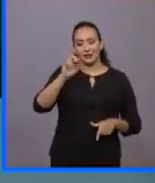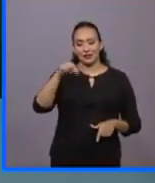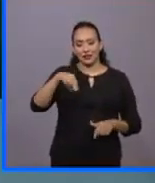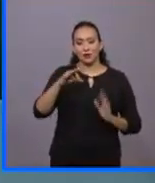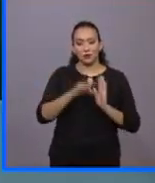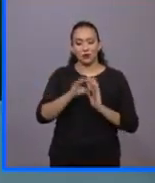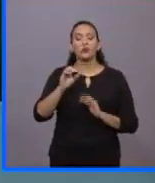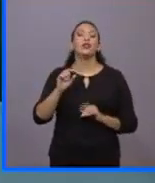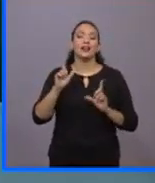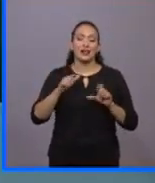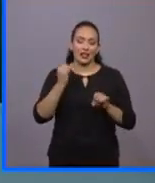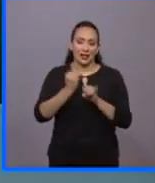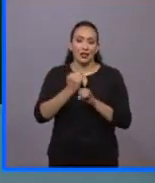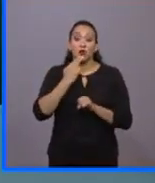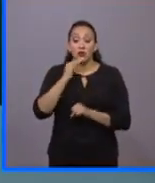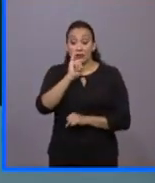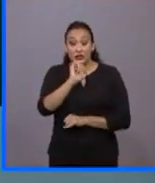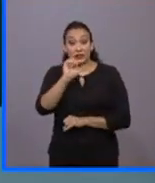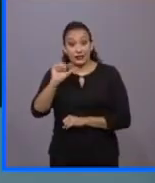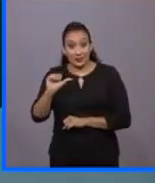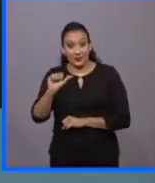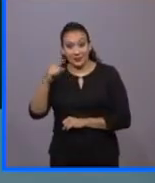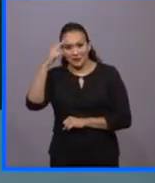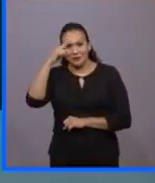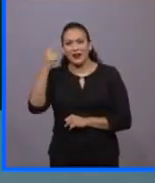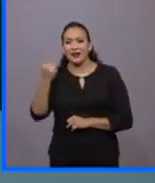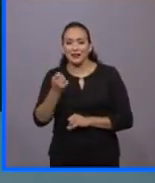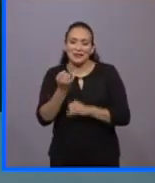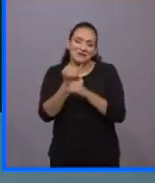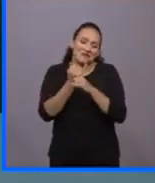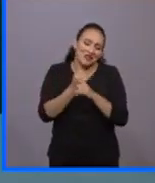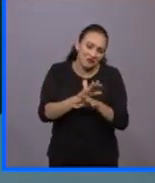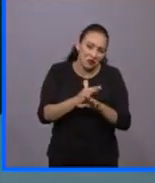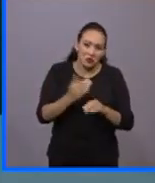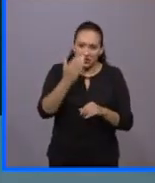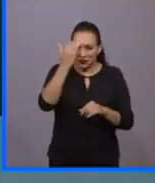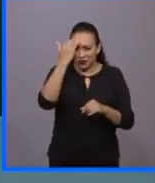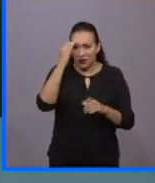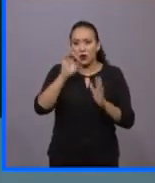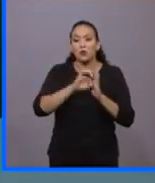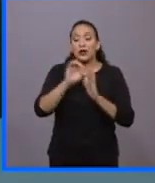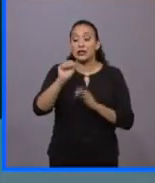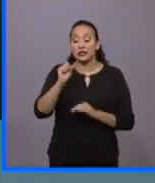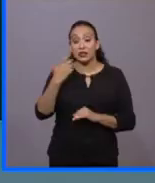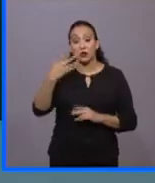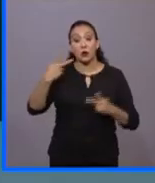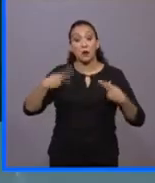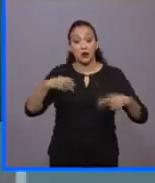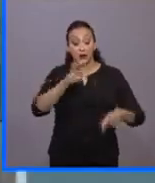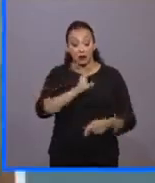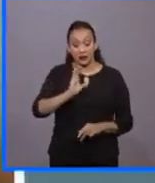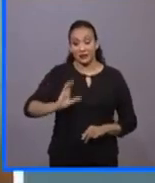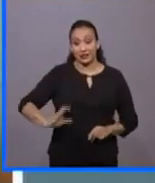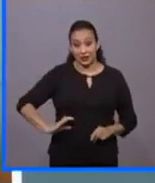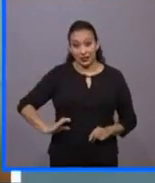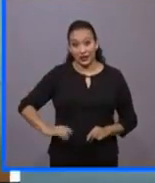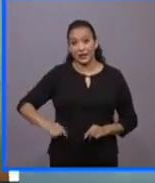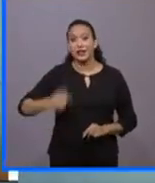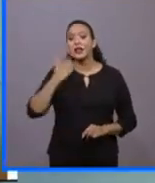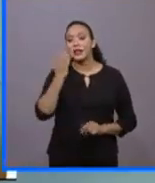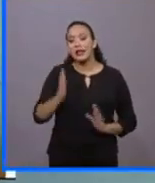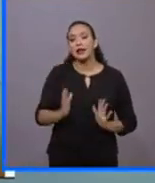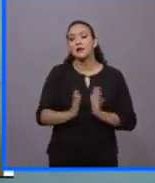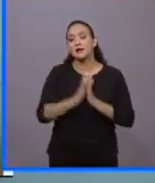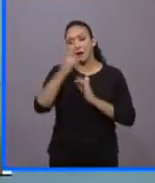scjn.online, que utiliza la inteligencia artificial para ofrecer información verificada sobre las 64 personas candidatas que